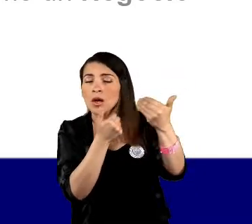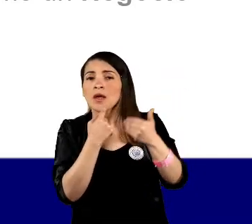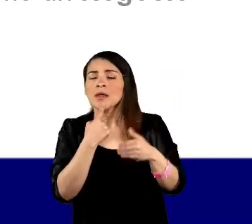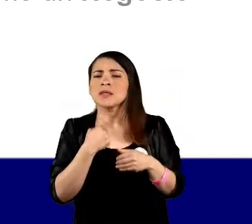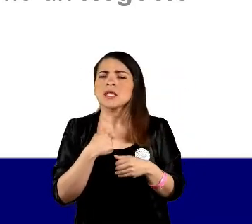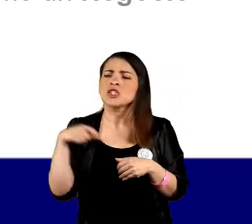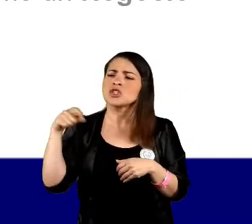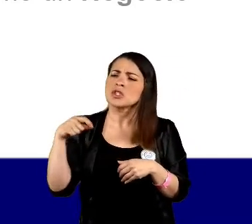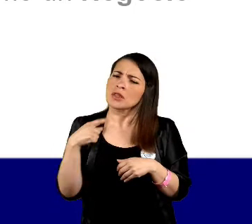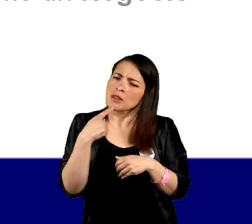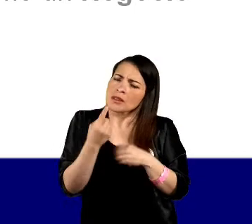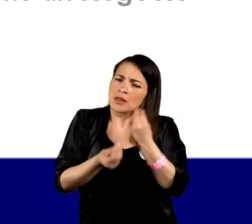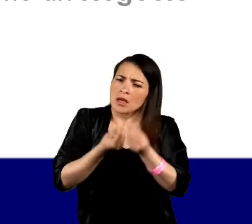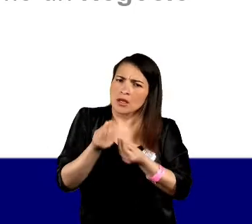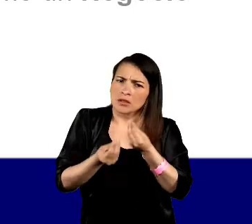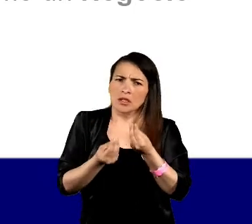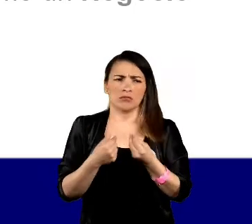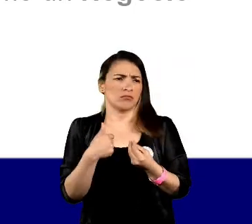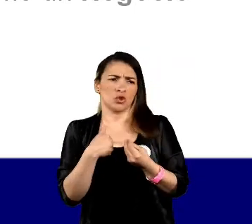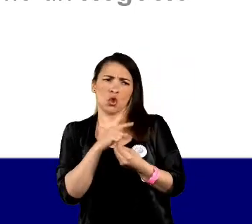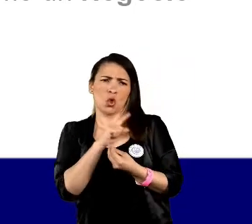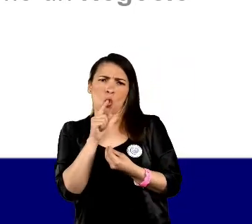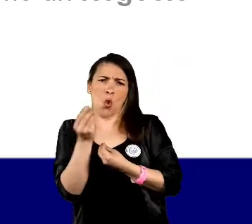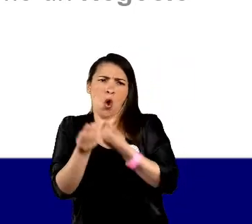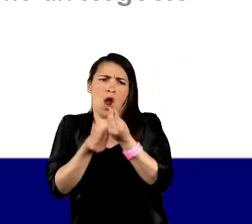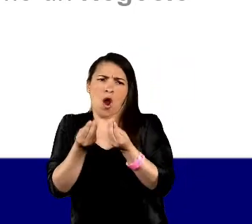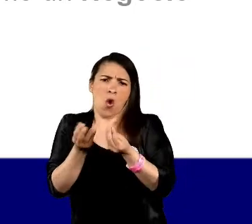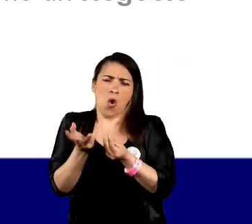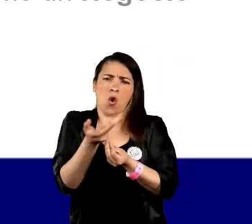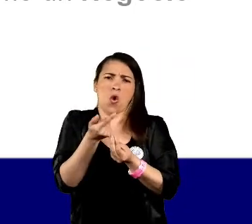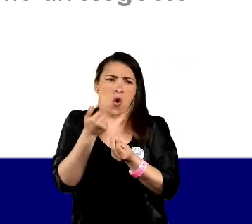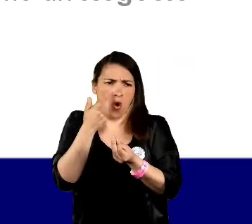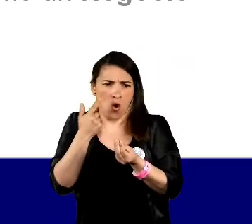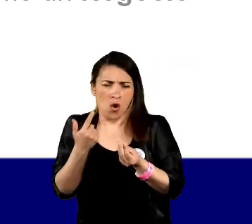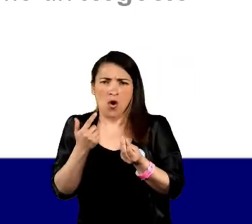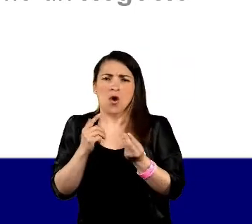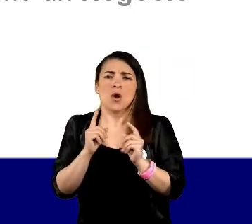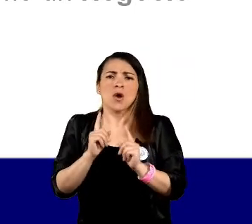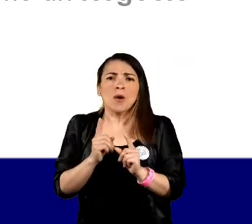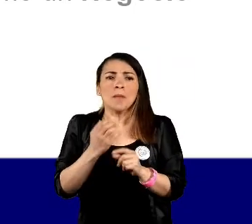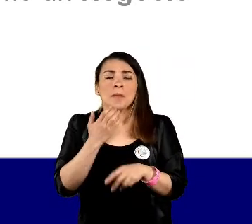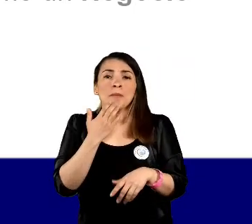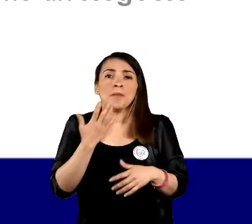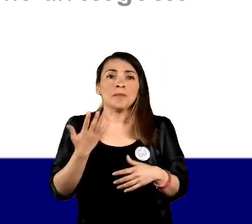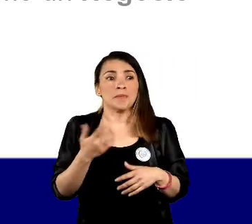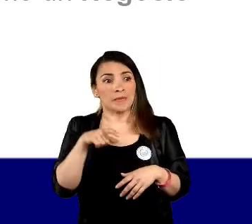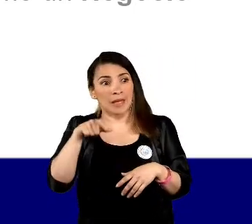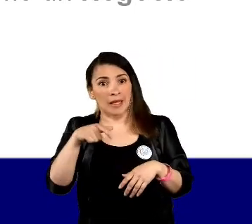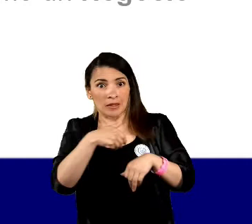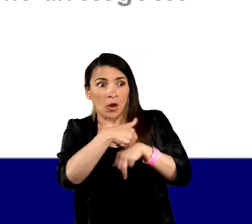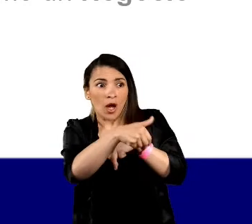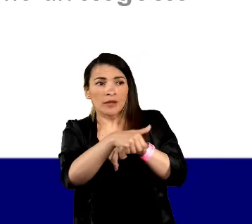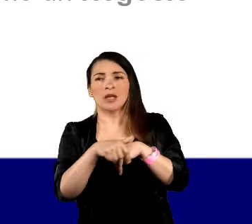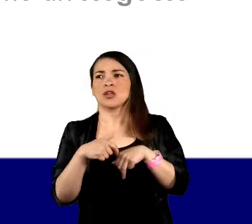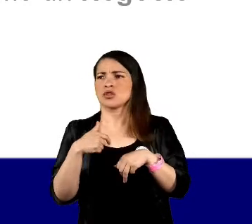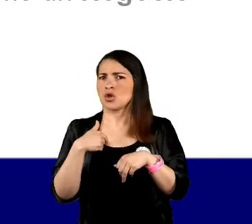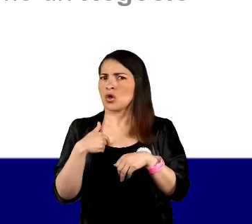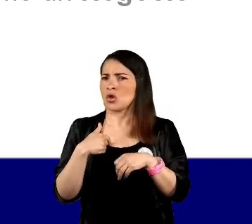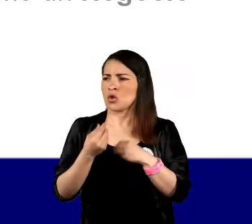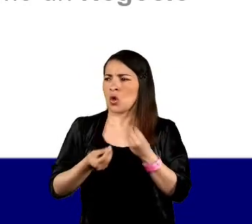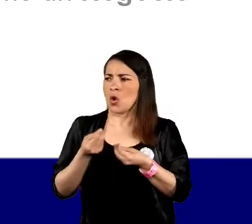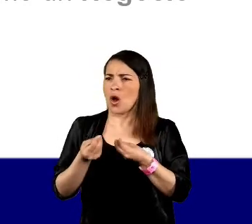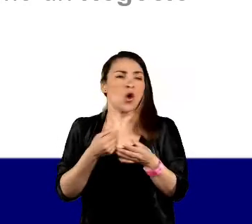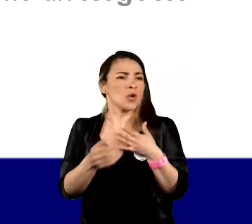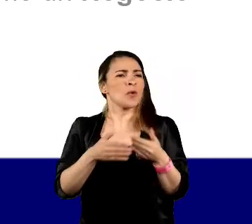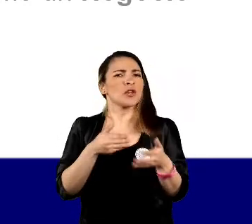que quiero que me hagas el arte yo no hago arte y no voy a meter un artista porque vos me digas que meta que necesitas artes para eso tengo